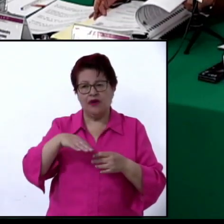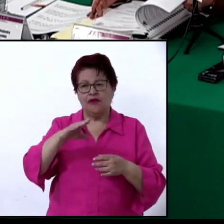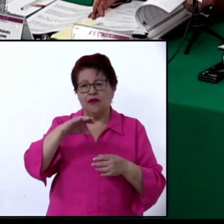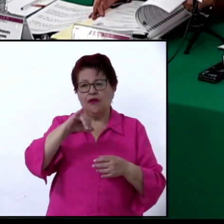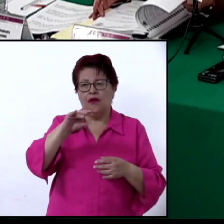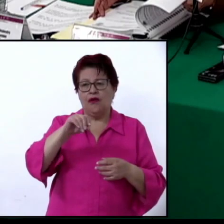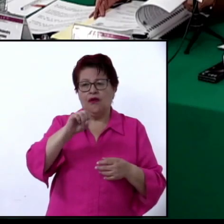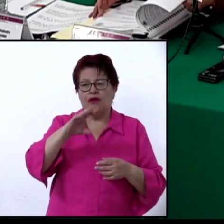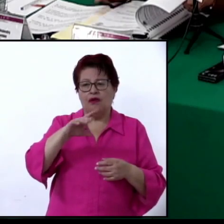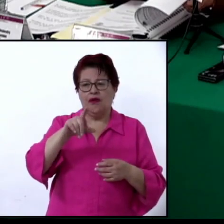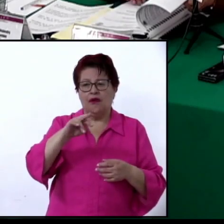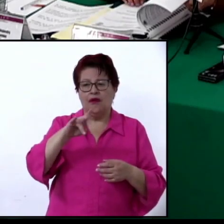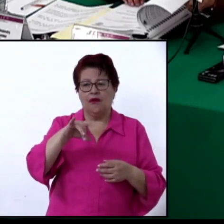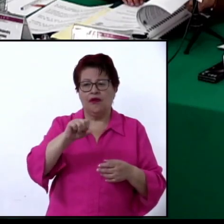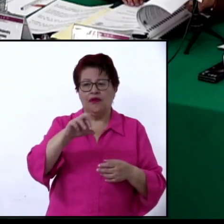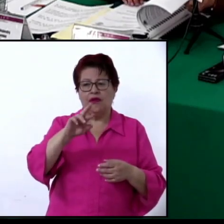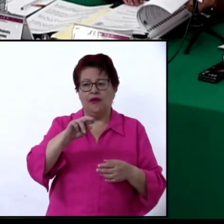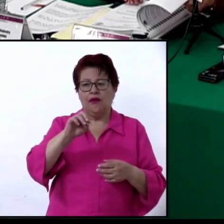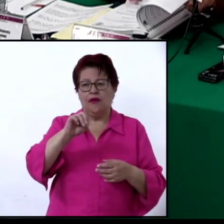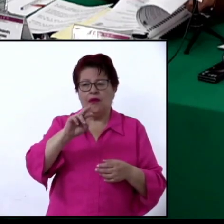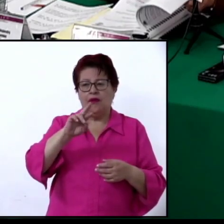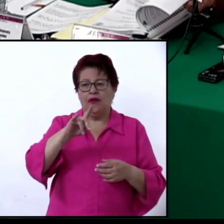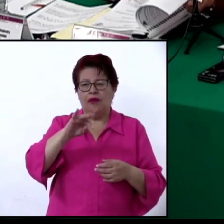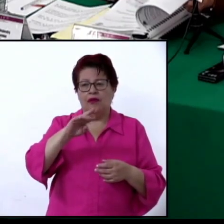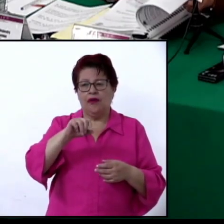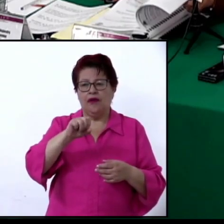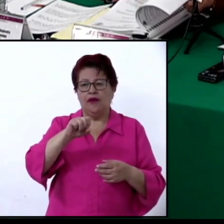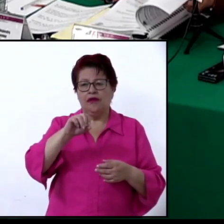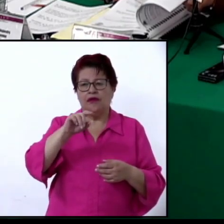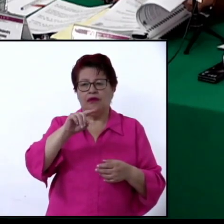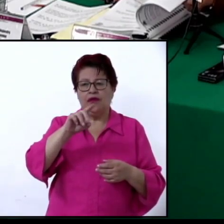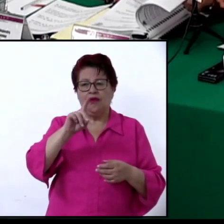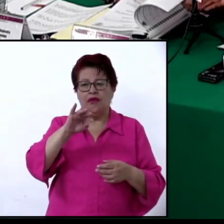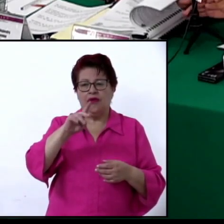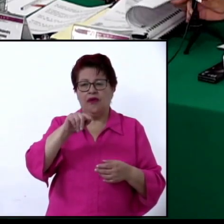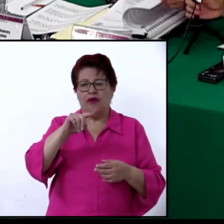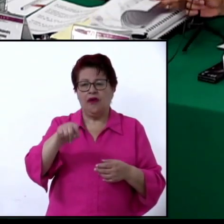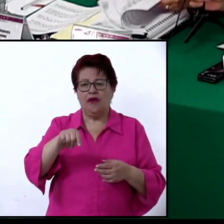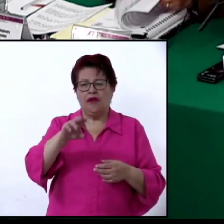Luis Rodríguez Díaz de León, para su intervención.